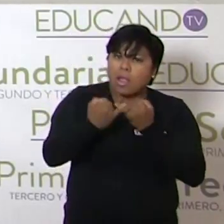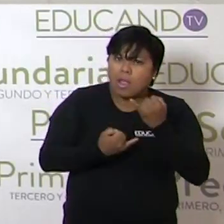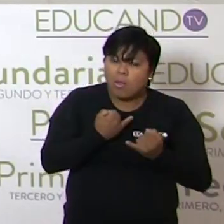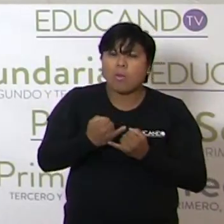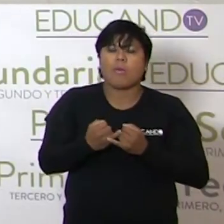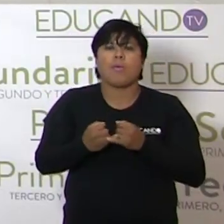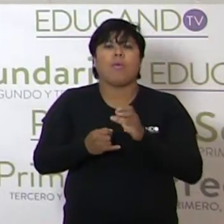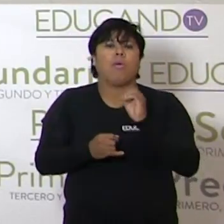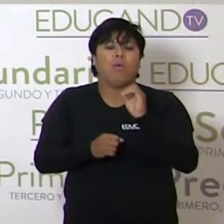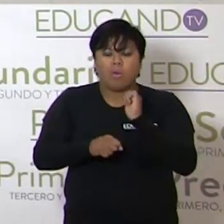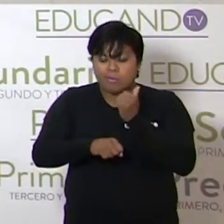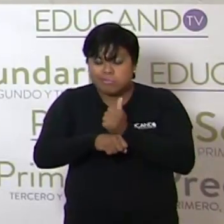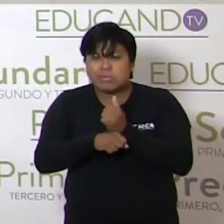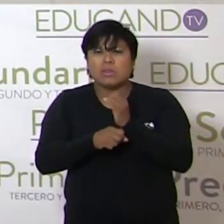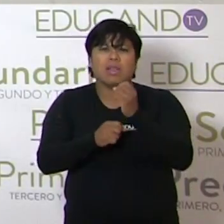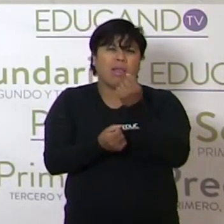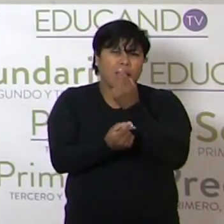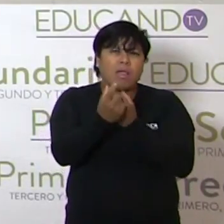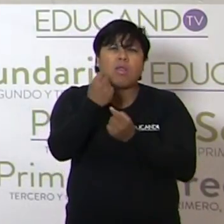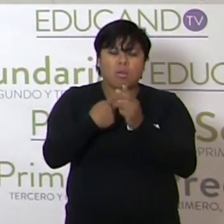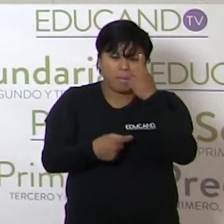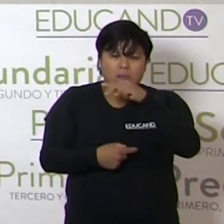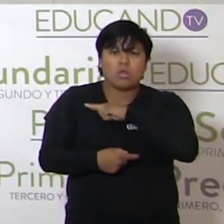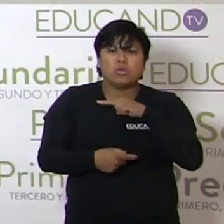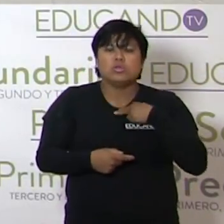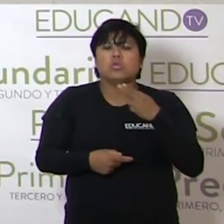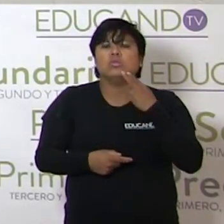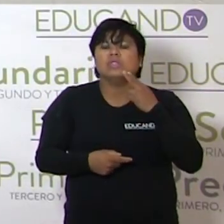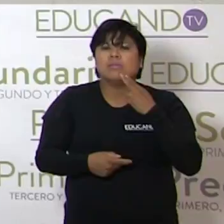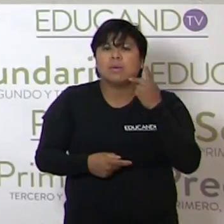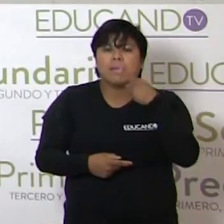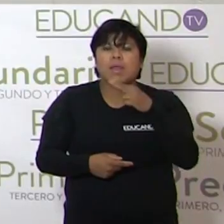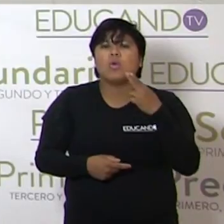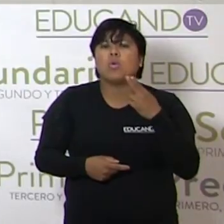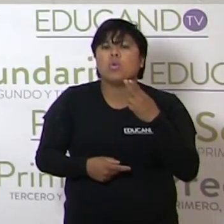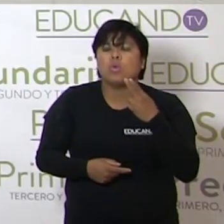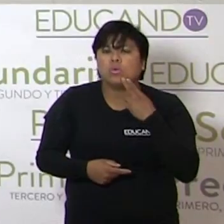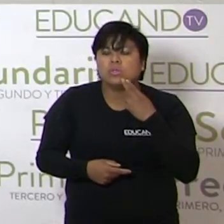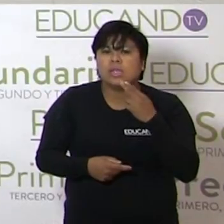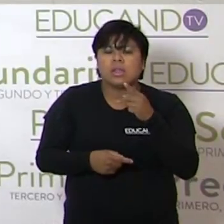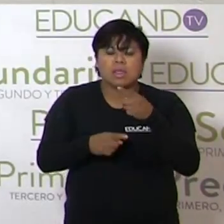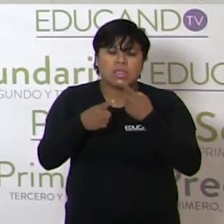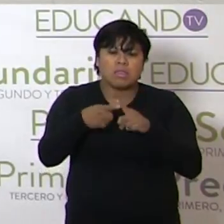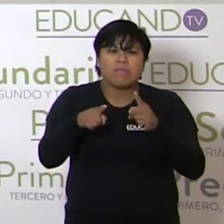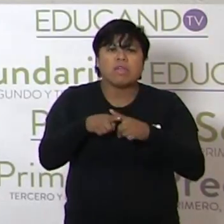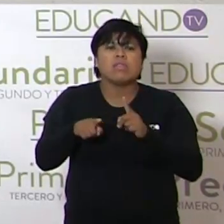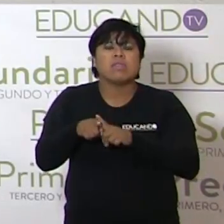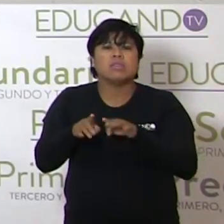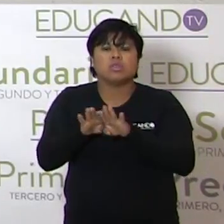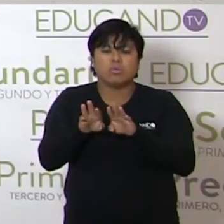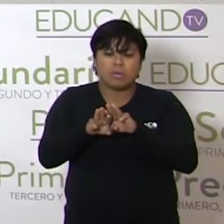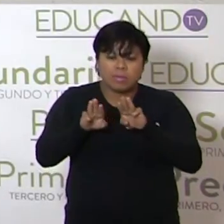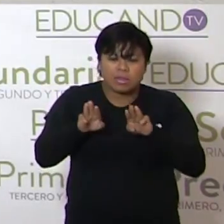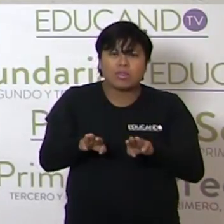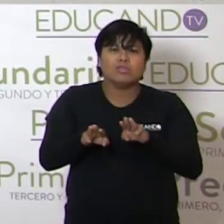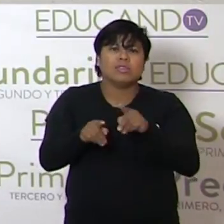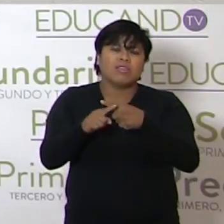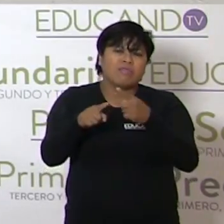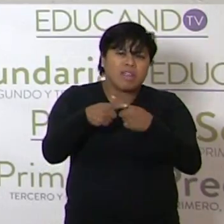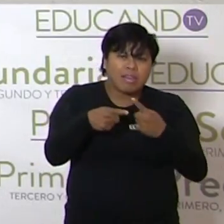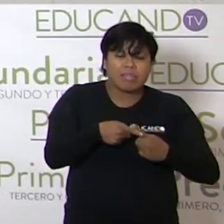o alguna herramienta que nos sirva para utilizarlo con nuestros medios o nuestros dispositivos